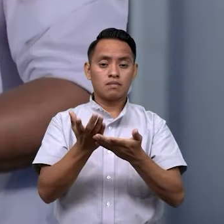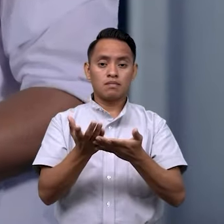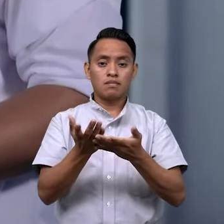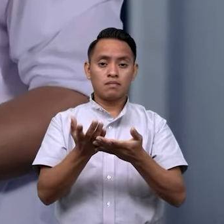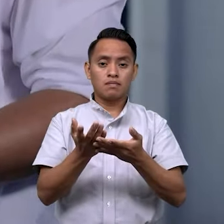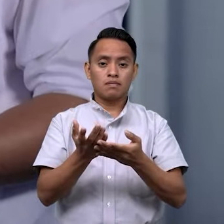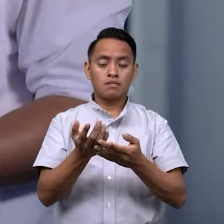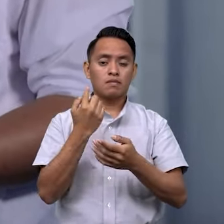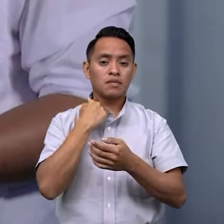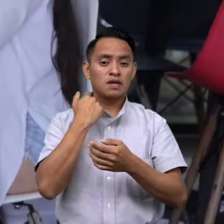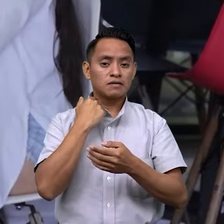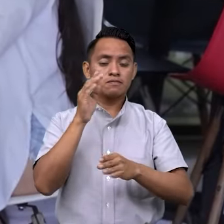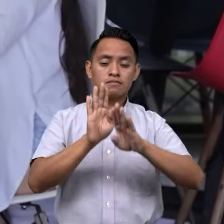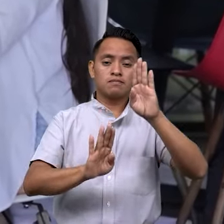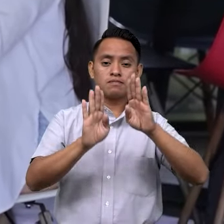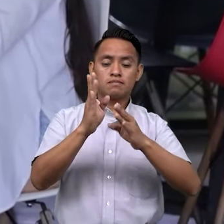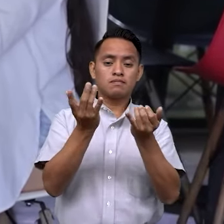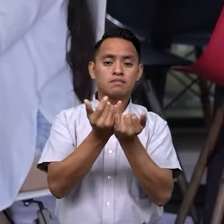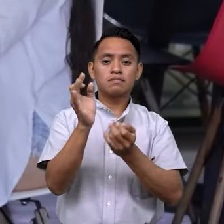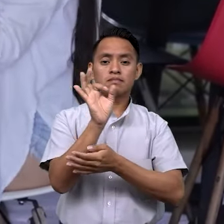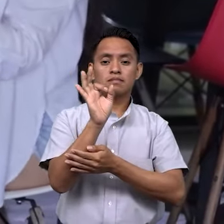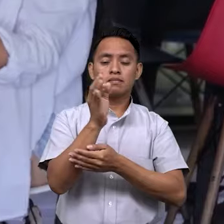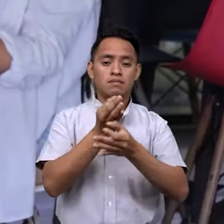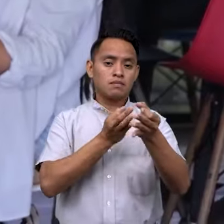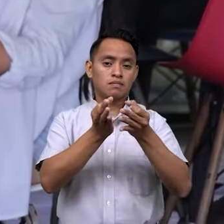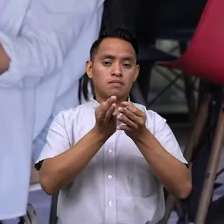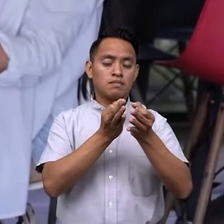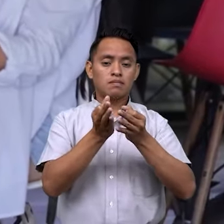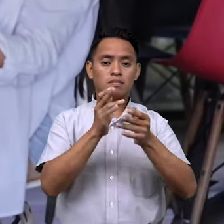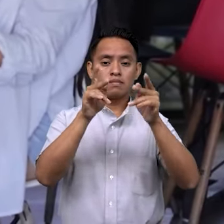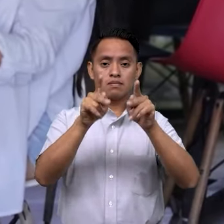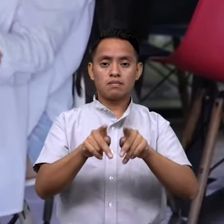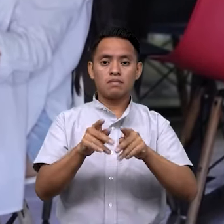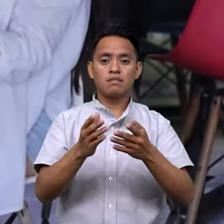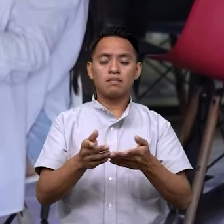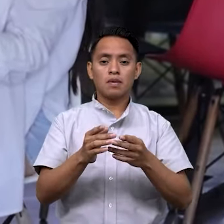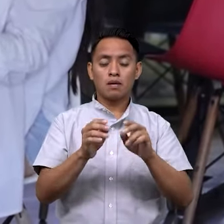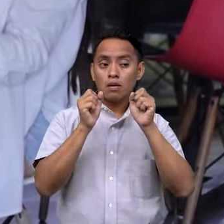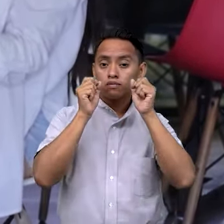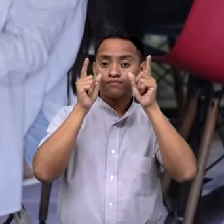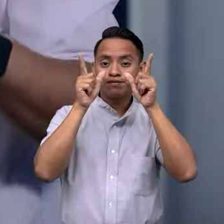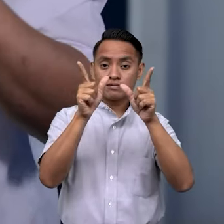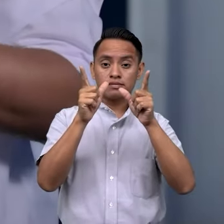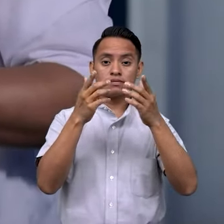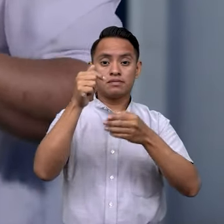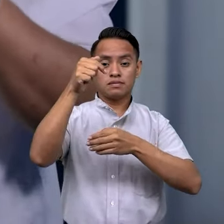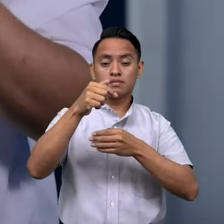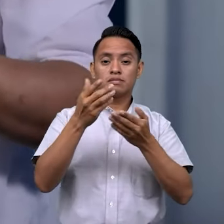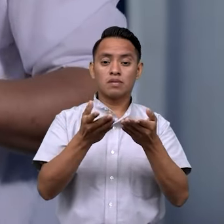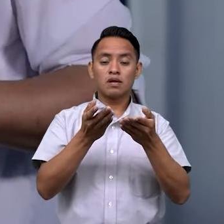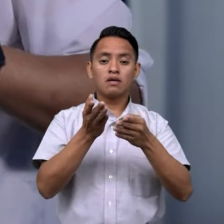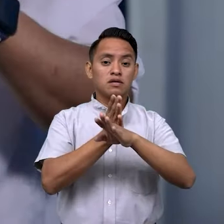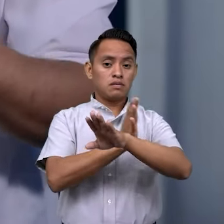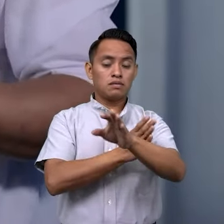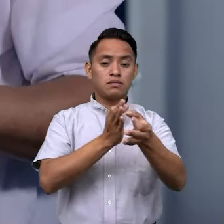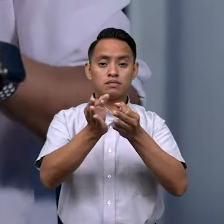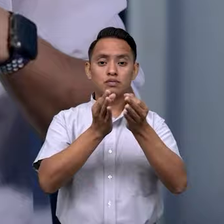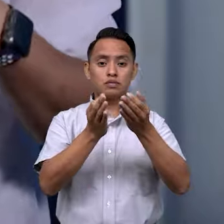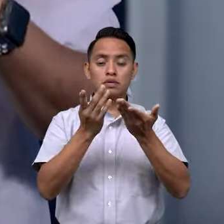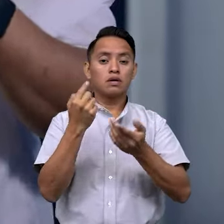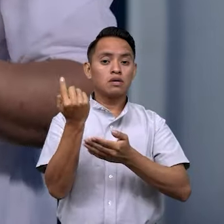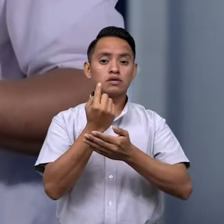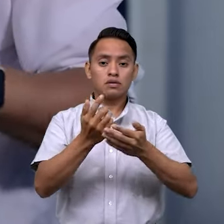nosotros siempre tenemos que participar, pero de igual manera se le explica al cliente para que no, ellos no se asusten, porque hay cliente que se asusta, entonces les explicamos pues, ya que es un